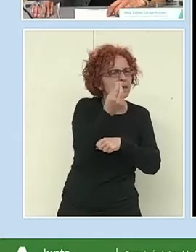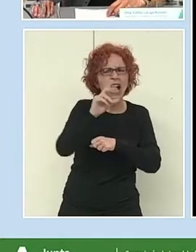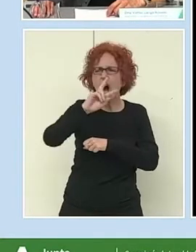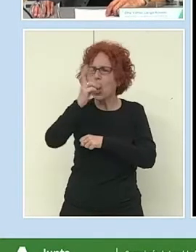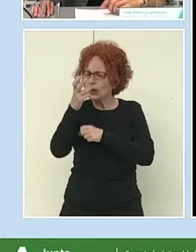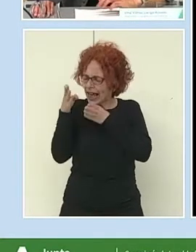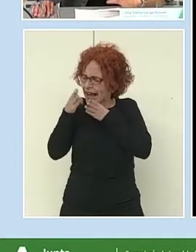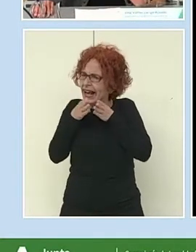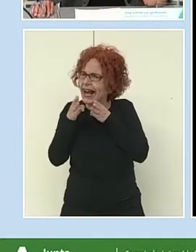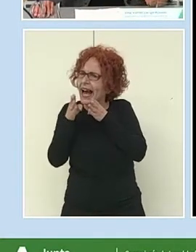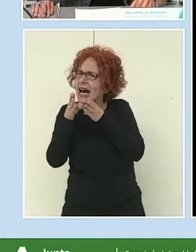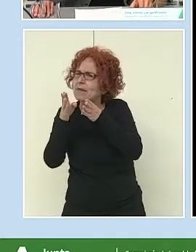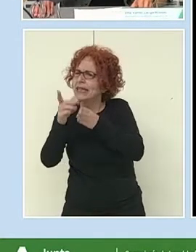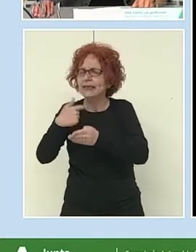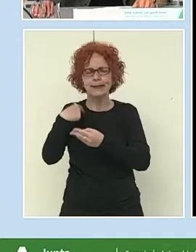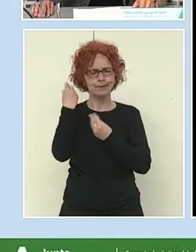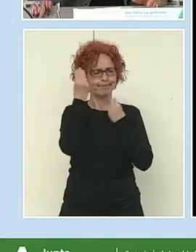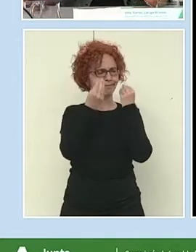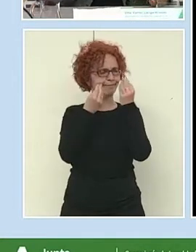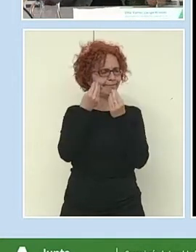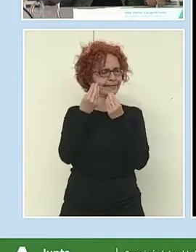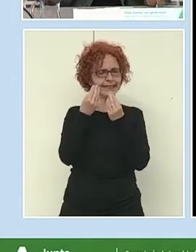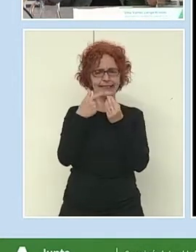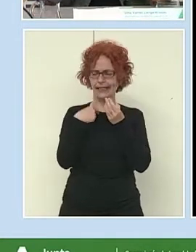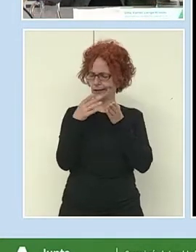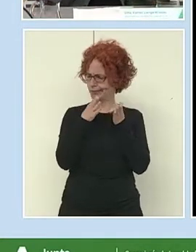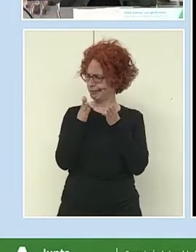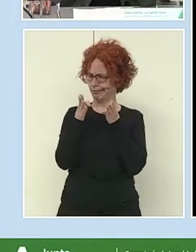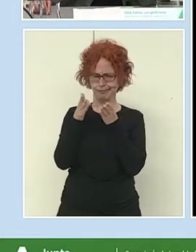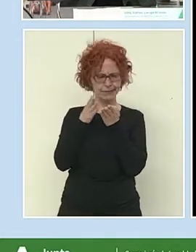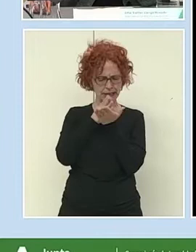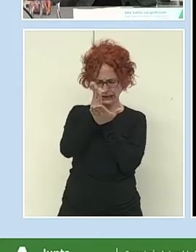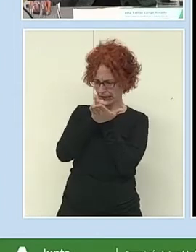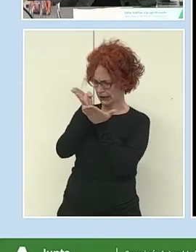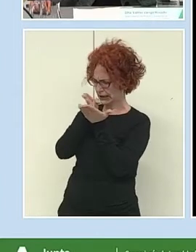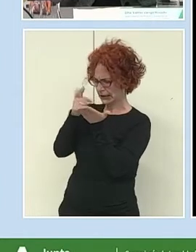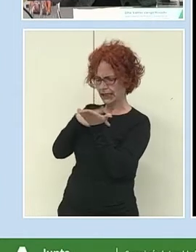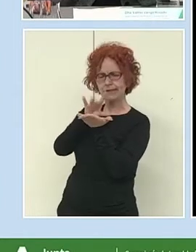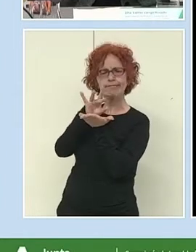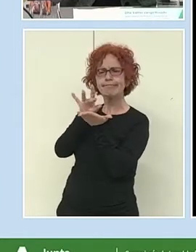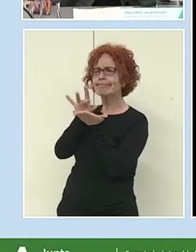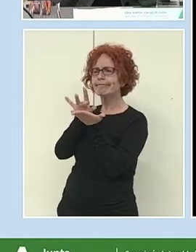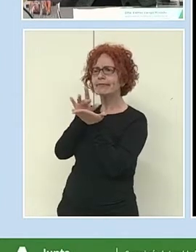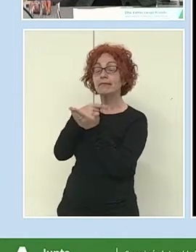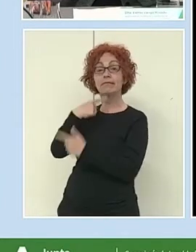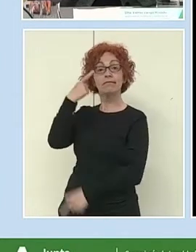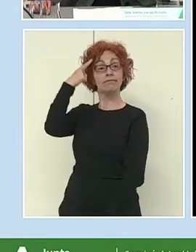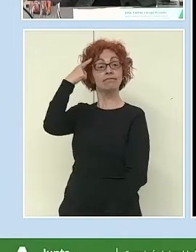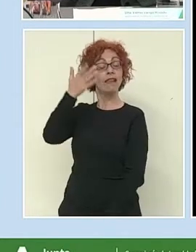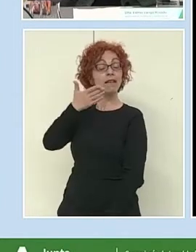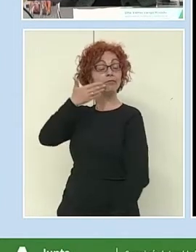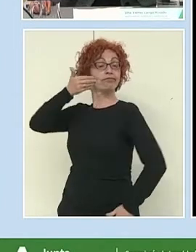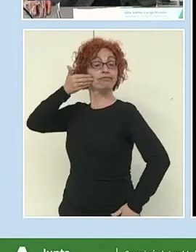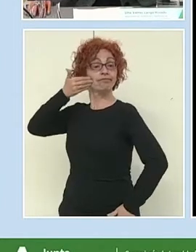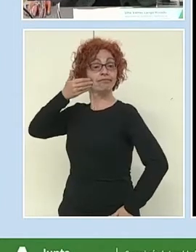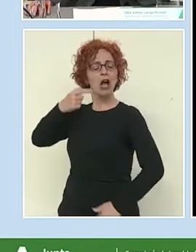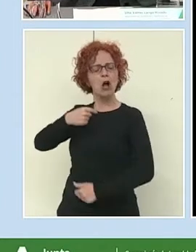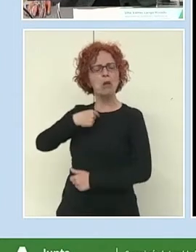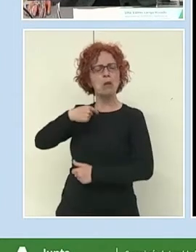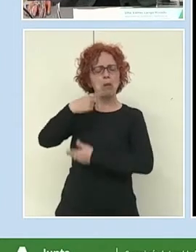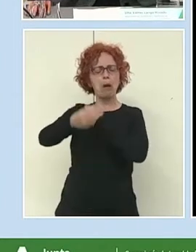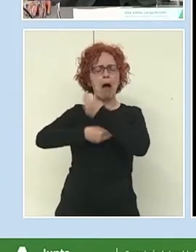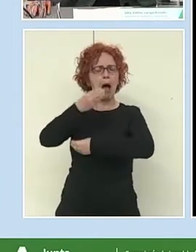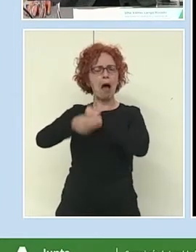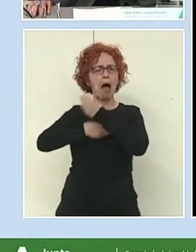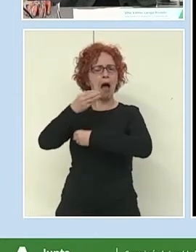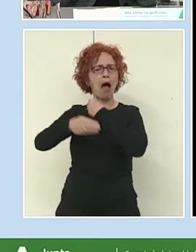caminos y yo dije, bueno, pues orgullo del empollón, vamos a meternos en escoger la ingeniería ahora mismo